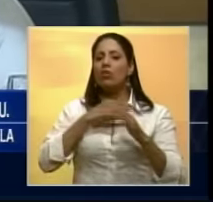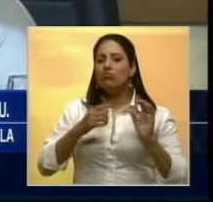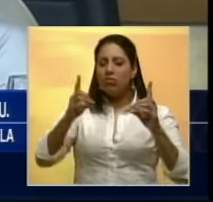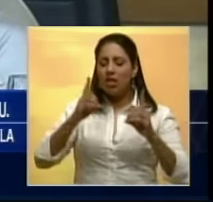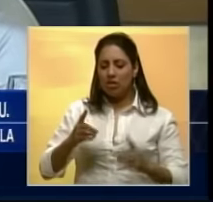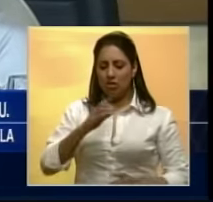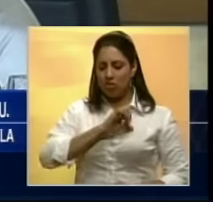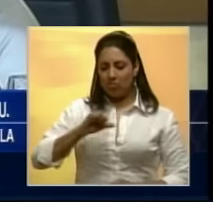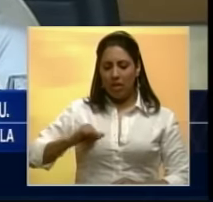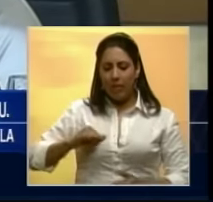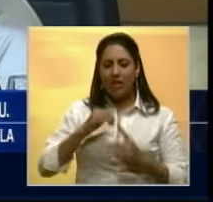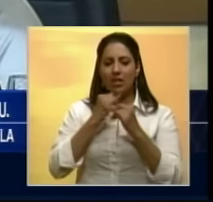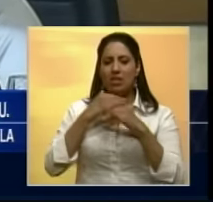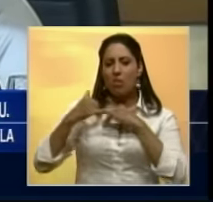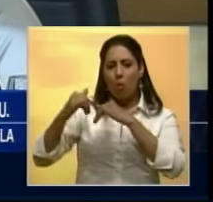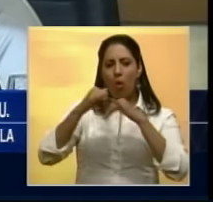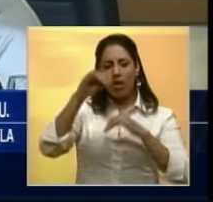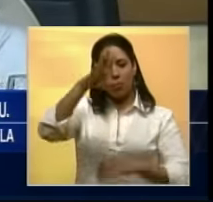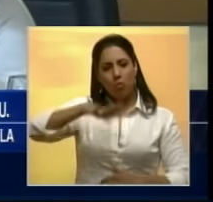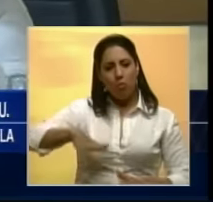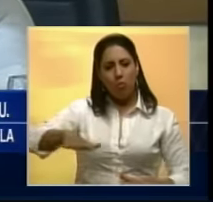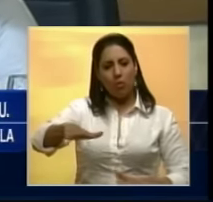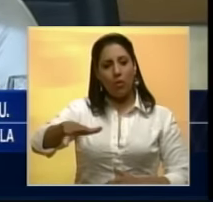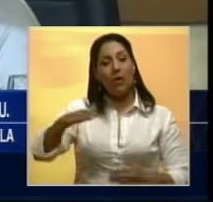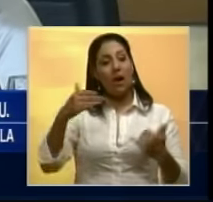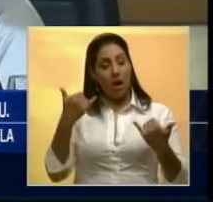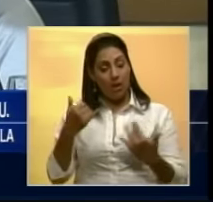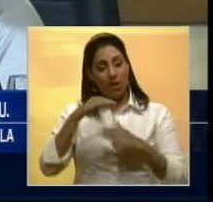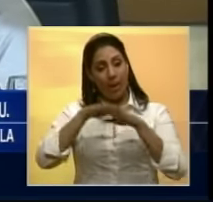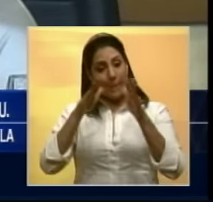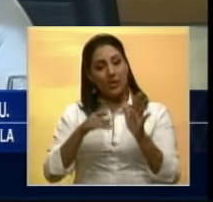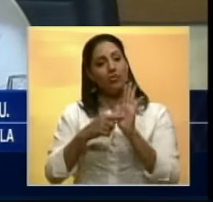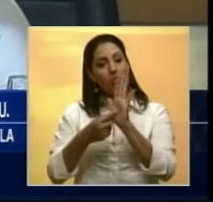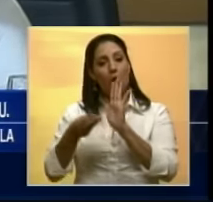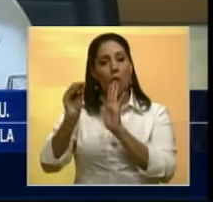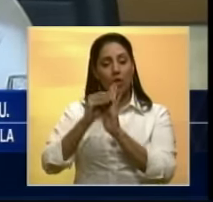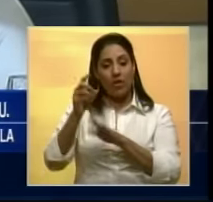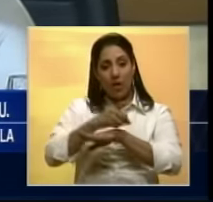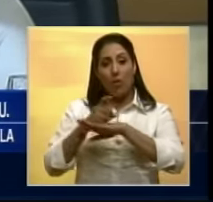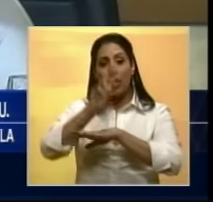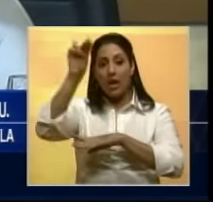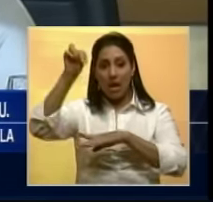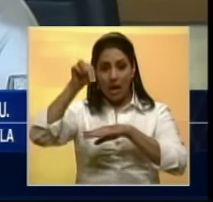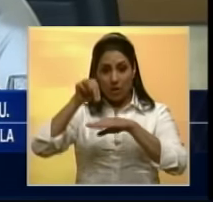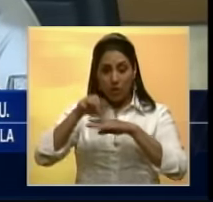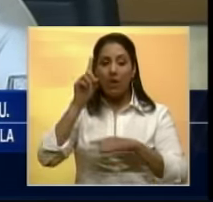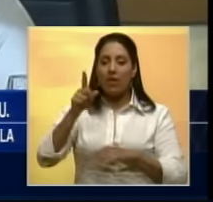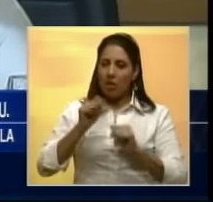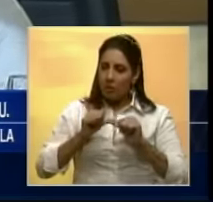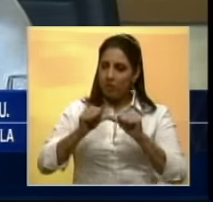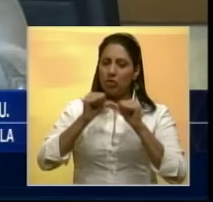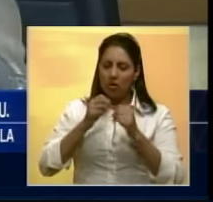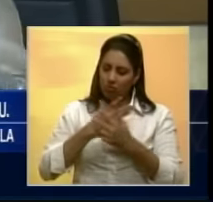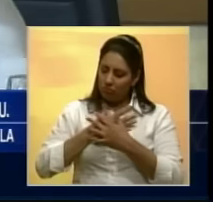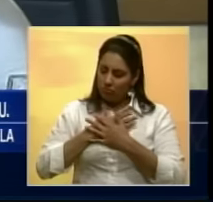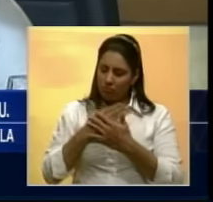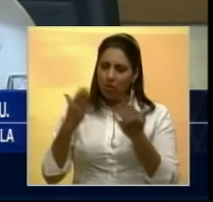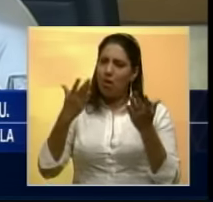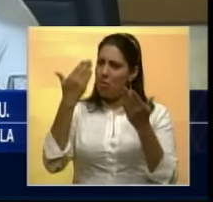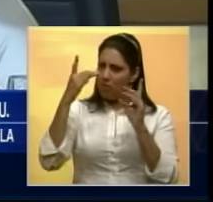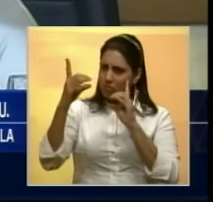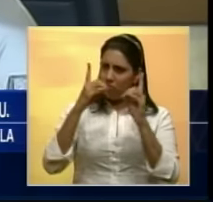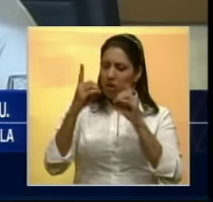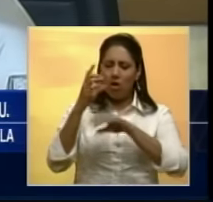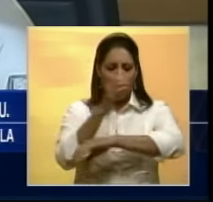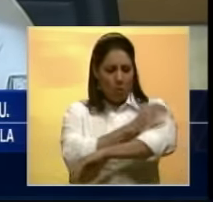determinación, soberanía e igualdad de los pueblos. La ministra también ratificó que el gobierno nacional ha mantenido la voluntad en el diálogo